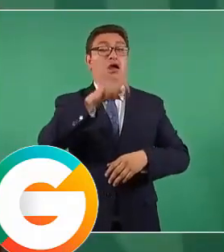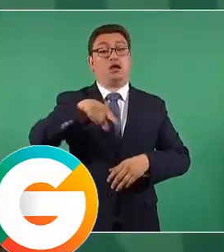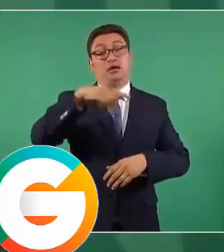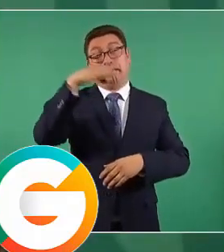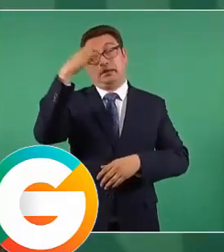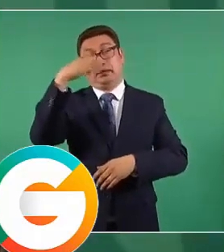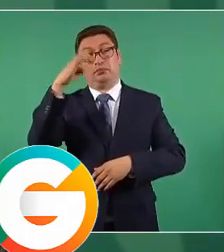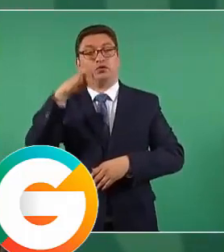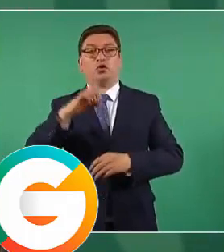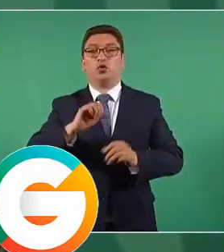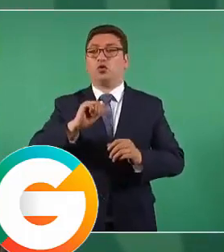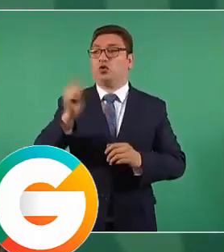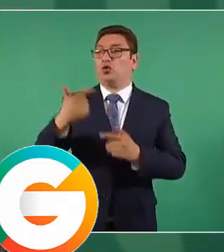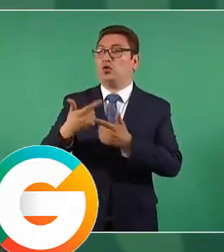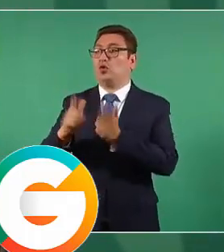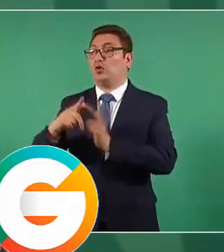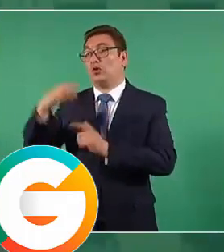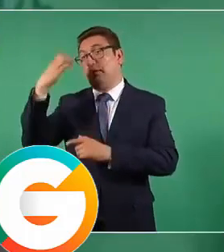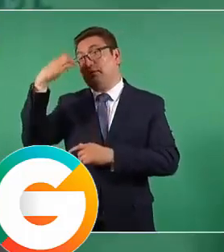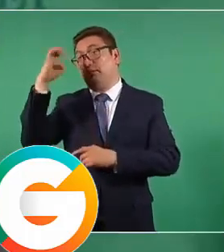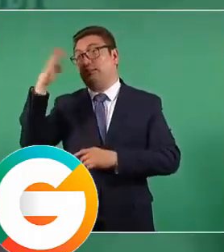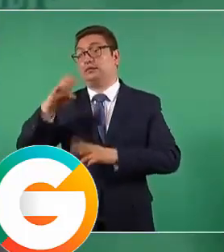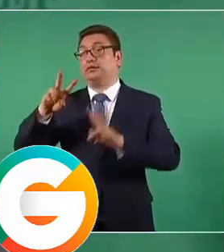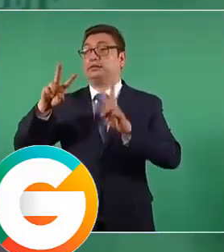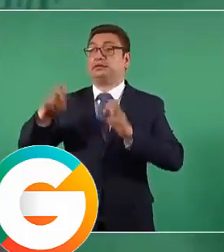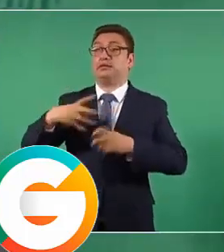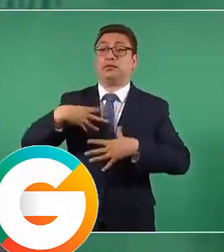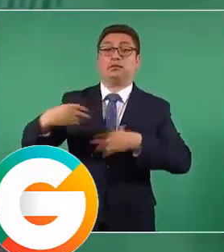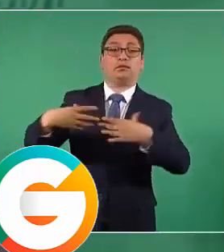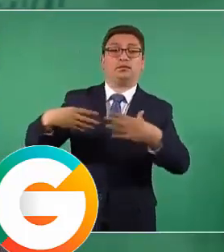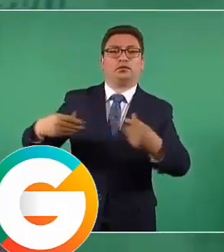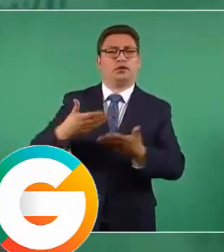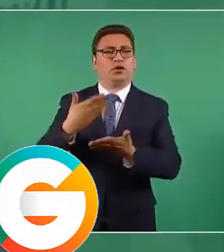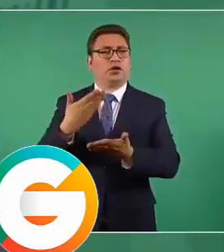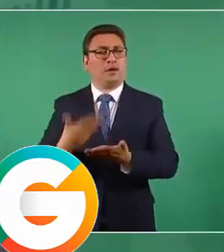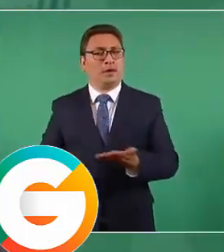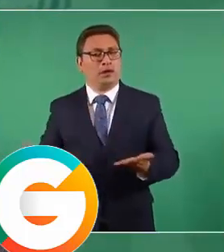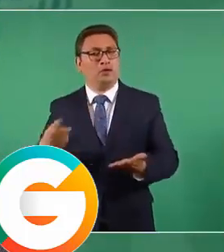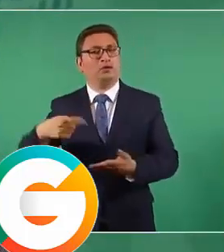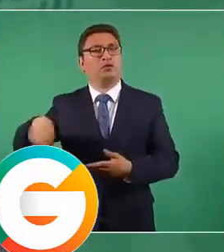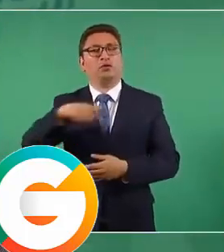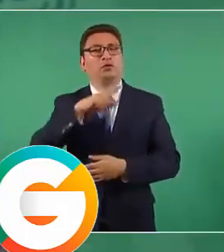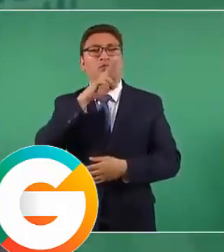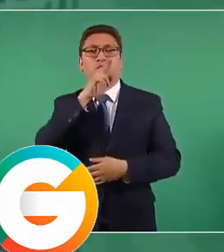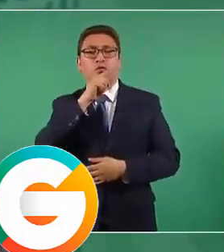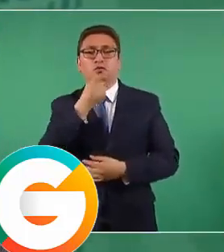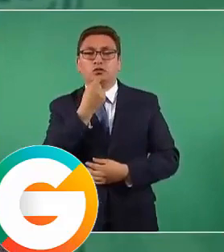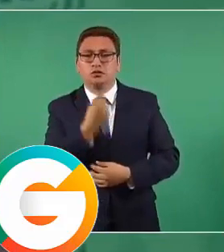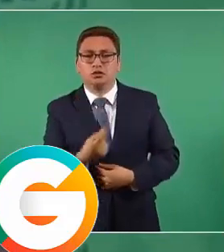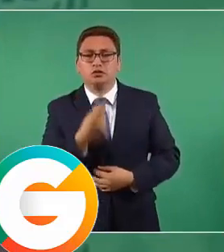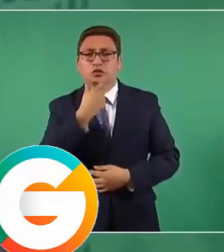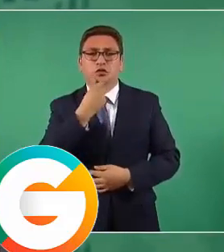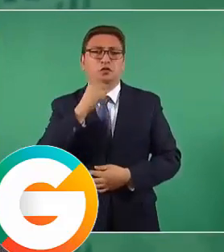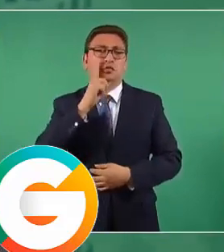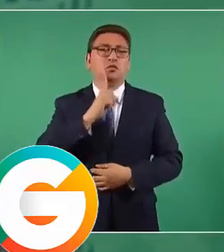en epidemias, ahora les preocupan las niñas y los